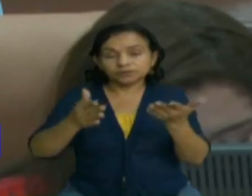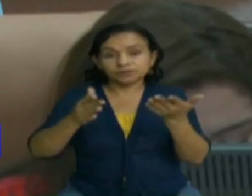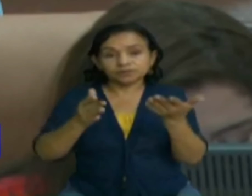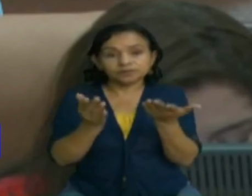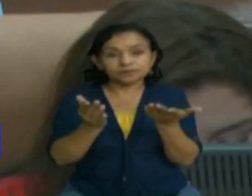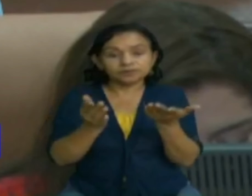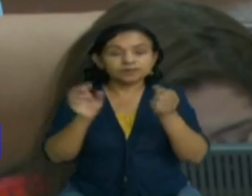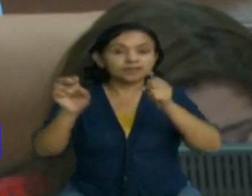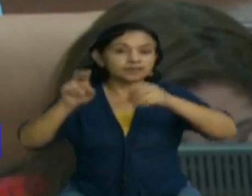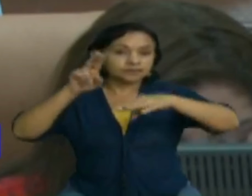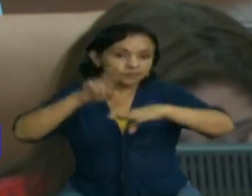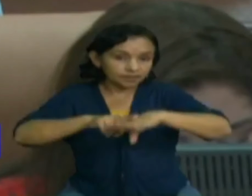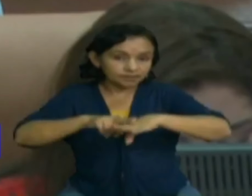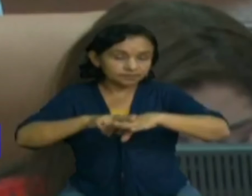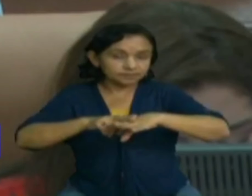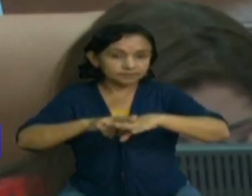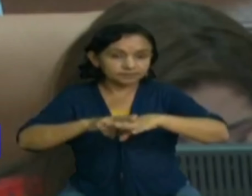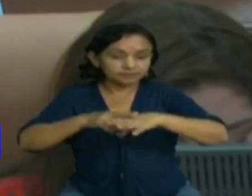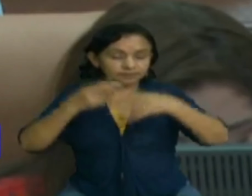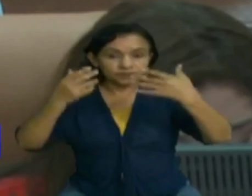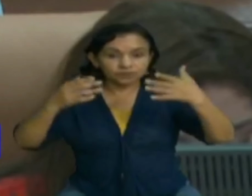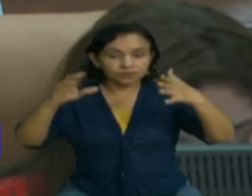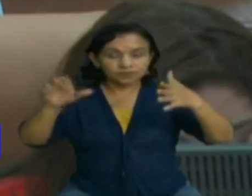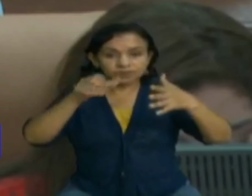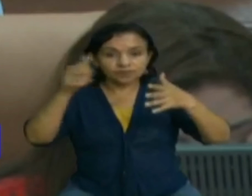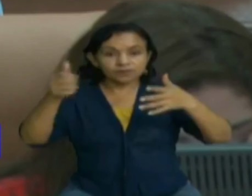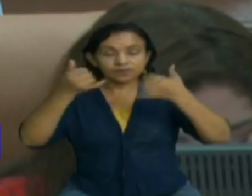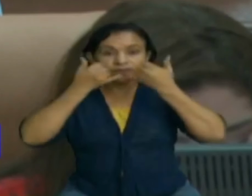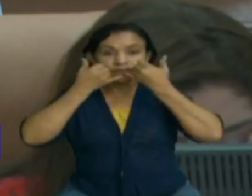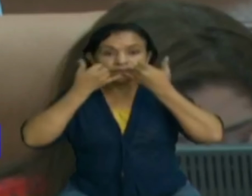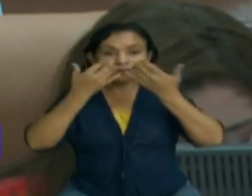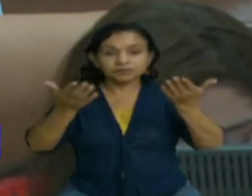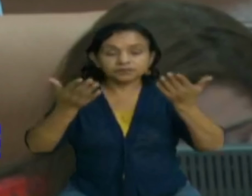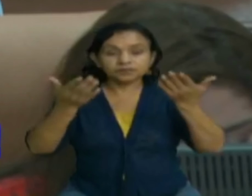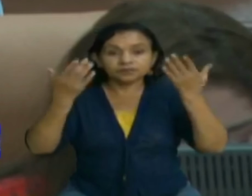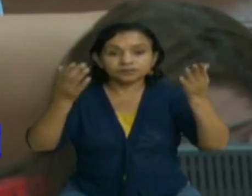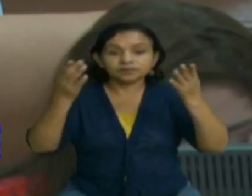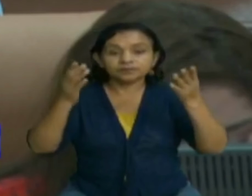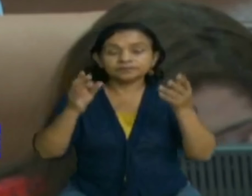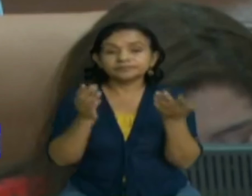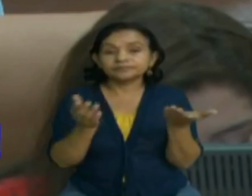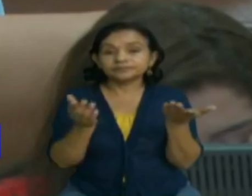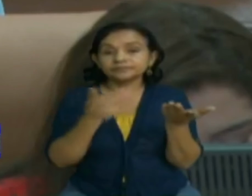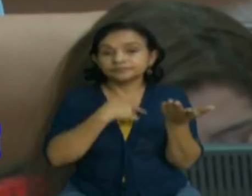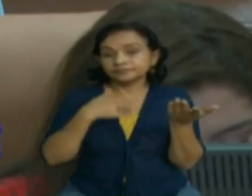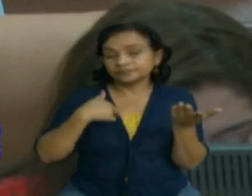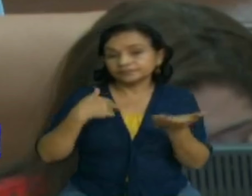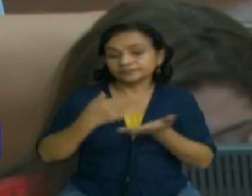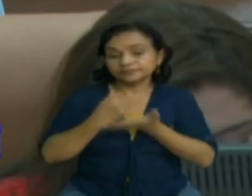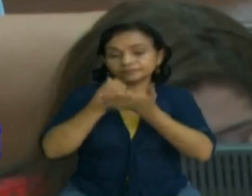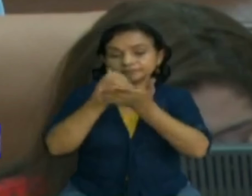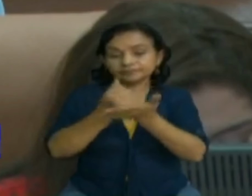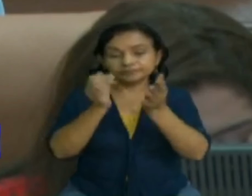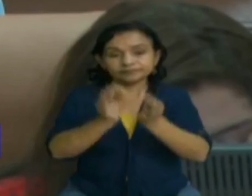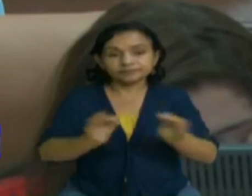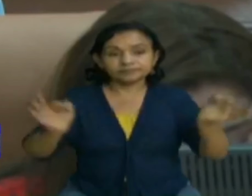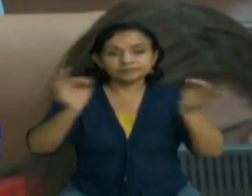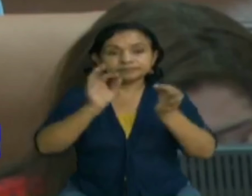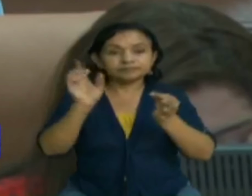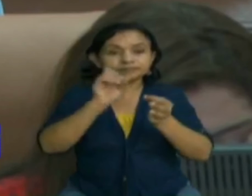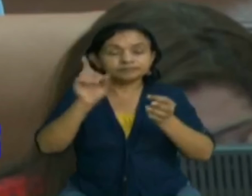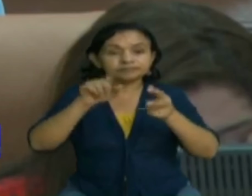trascendencia nacional, o cualquier otra información o elemento de prueba que ayude a fundamentar la